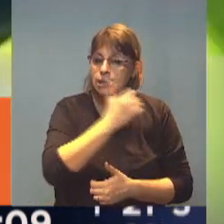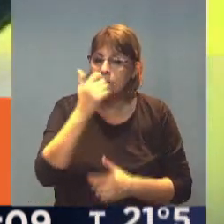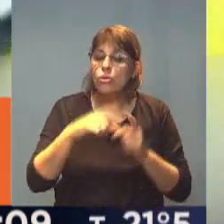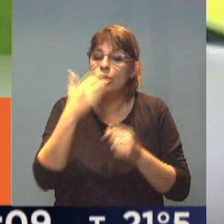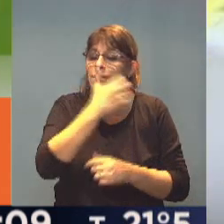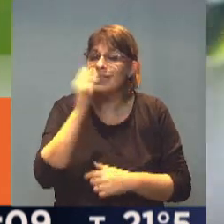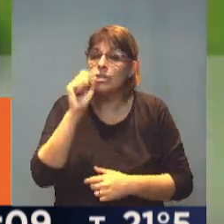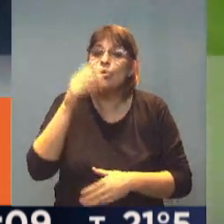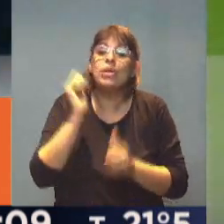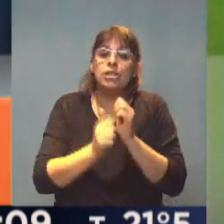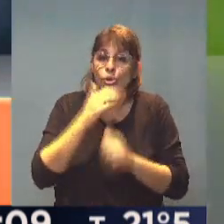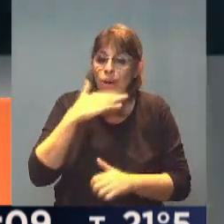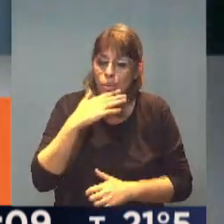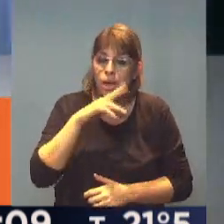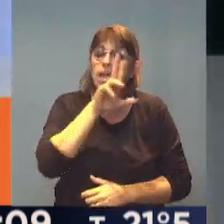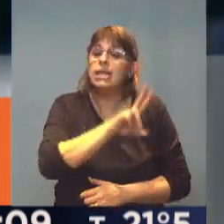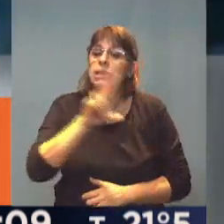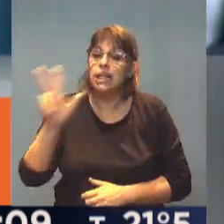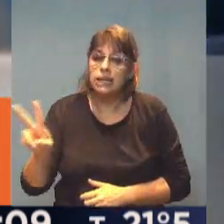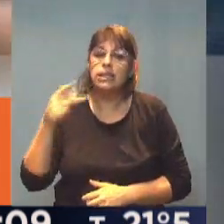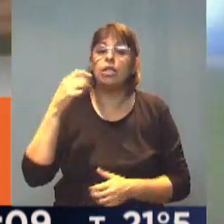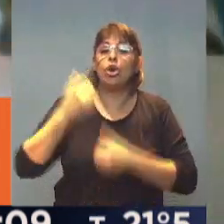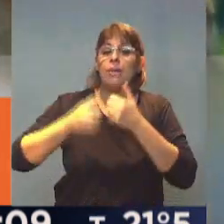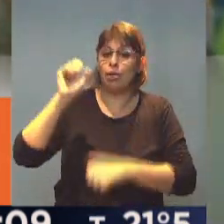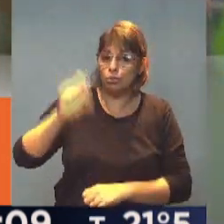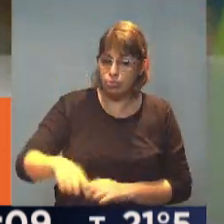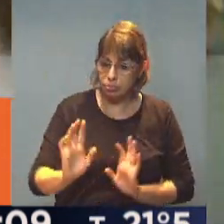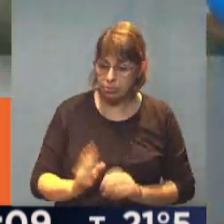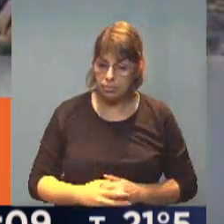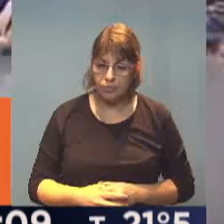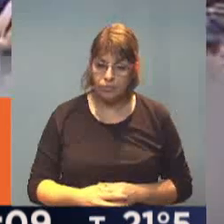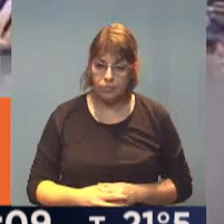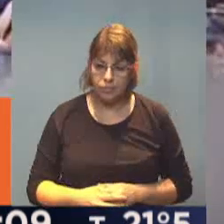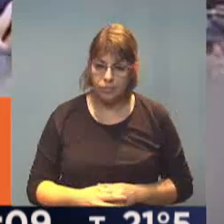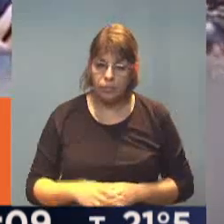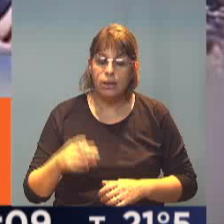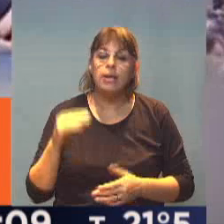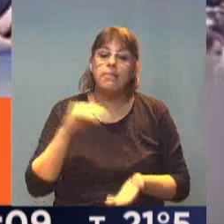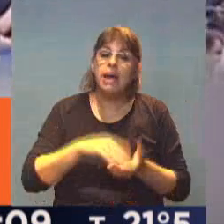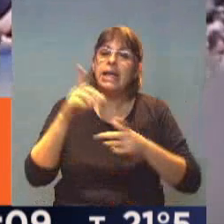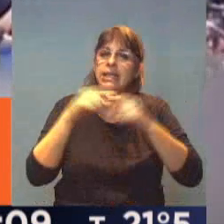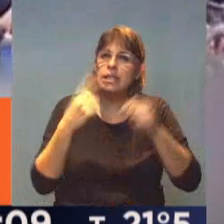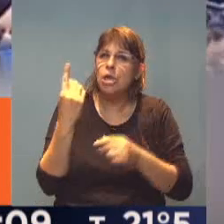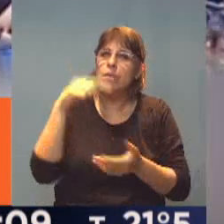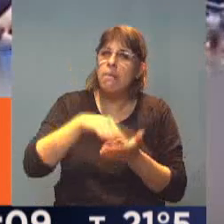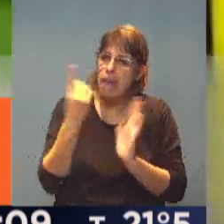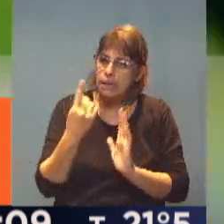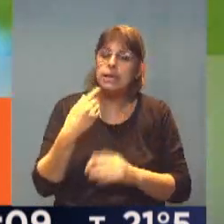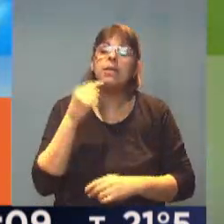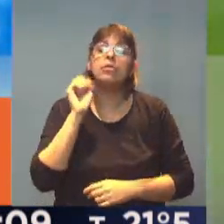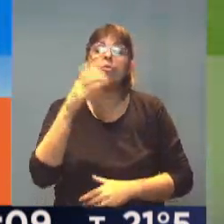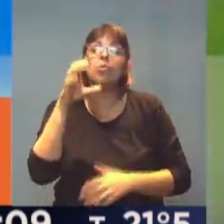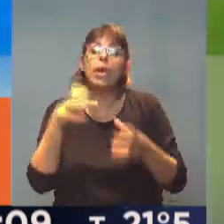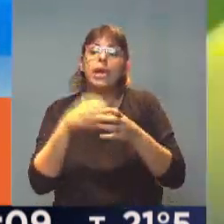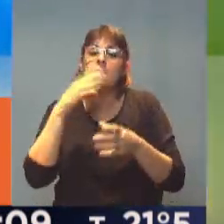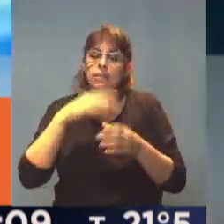historia, 32 en campeonatos locales. Una estrella más para el equipo, o uno de los